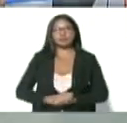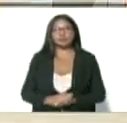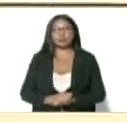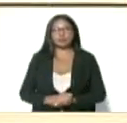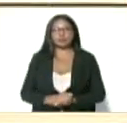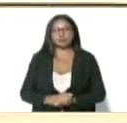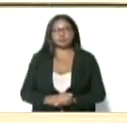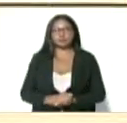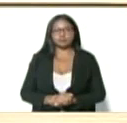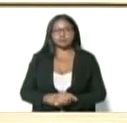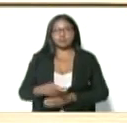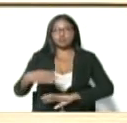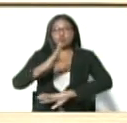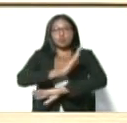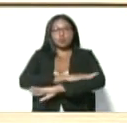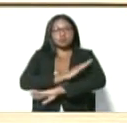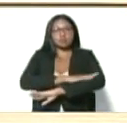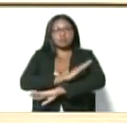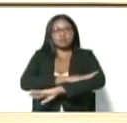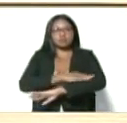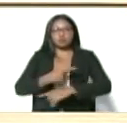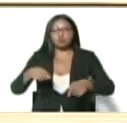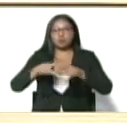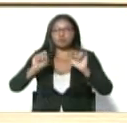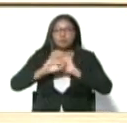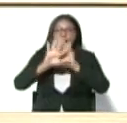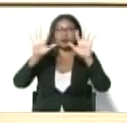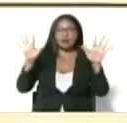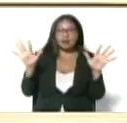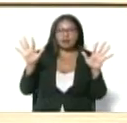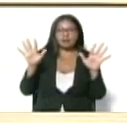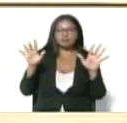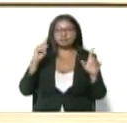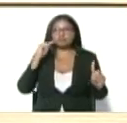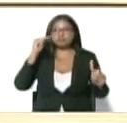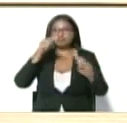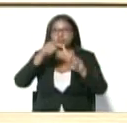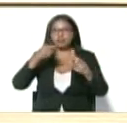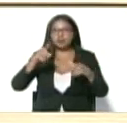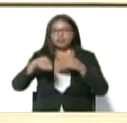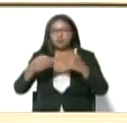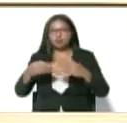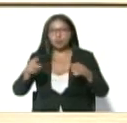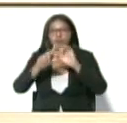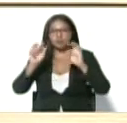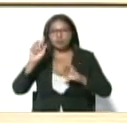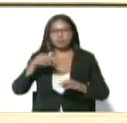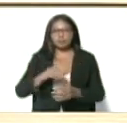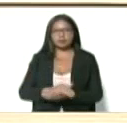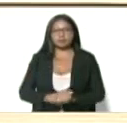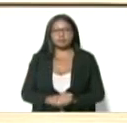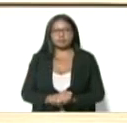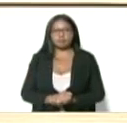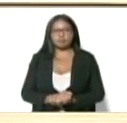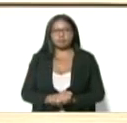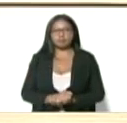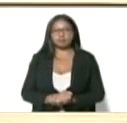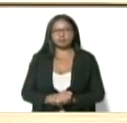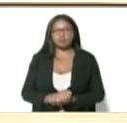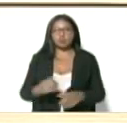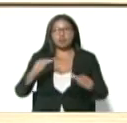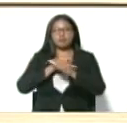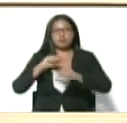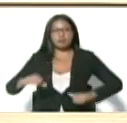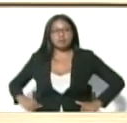esta actitud valiente clara diáfana directa de la fuerza armada nacional bolivariana en su